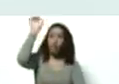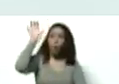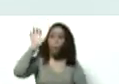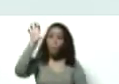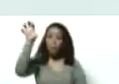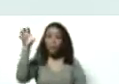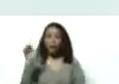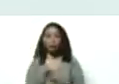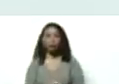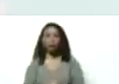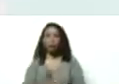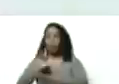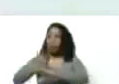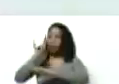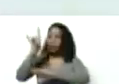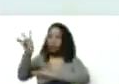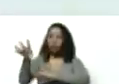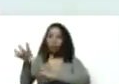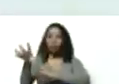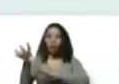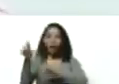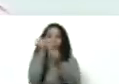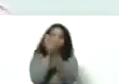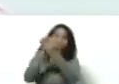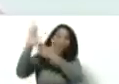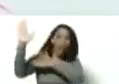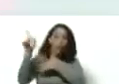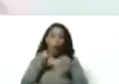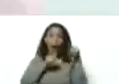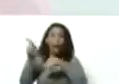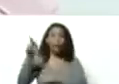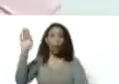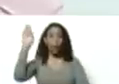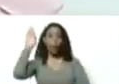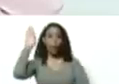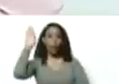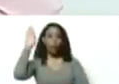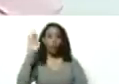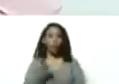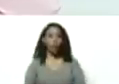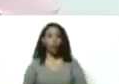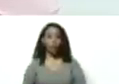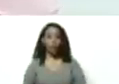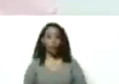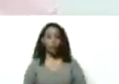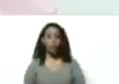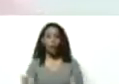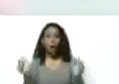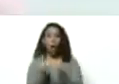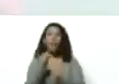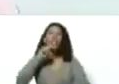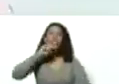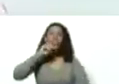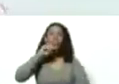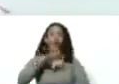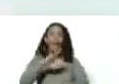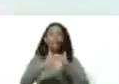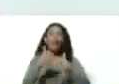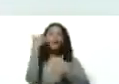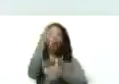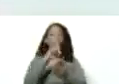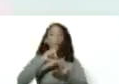Y dejó para la eternidad aquel juramento con la historia que luego